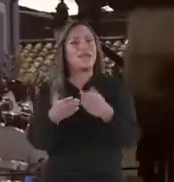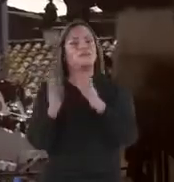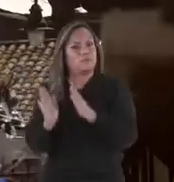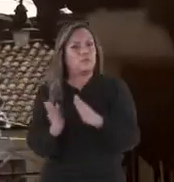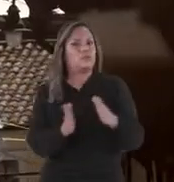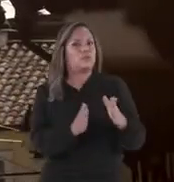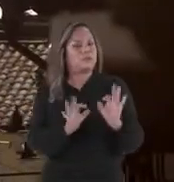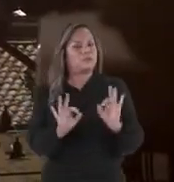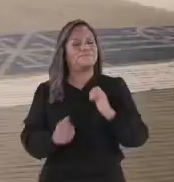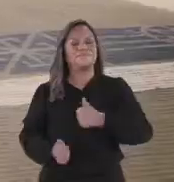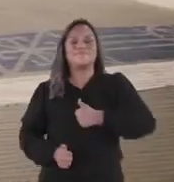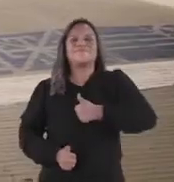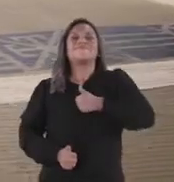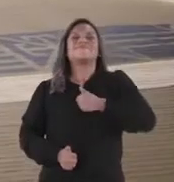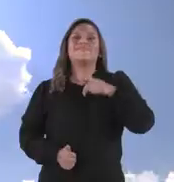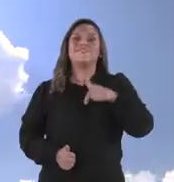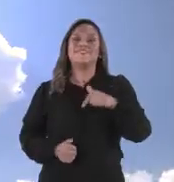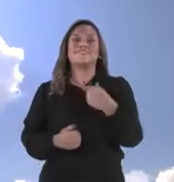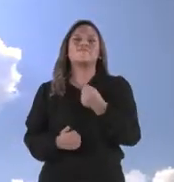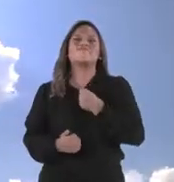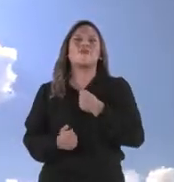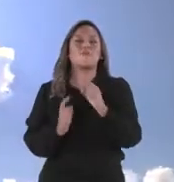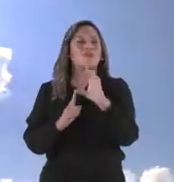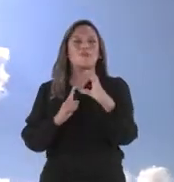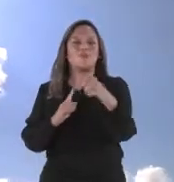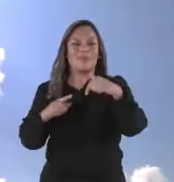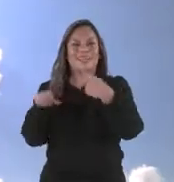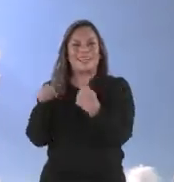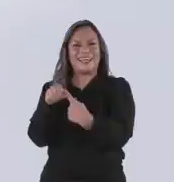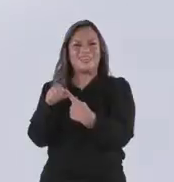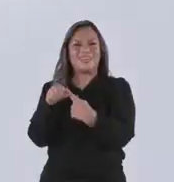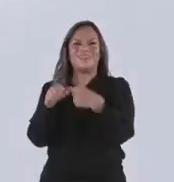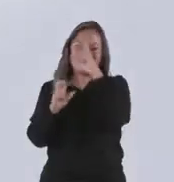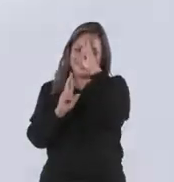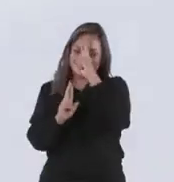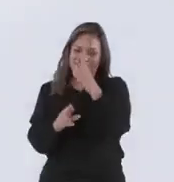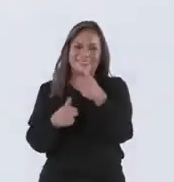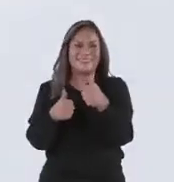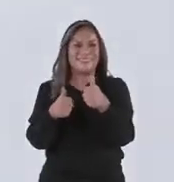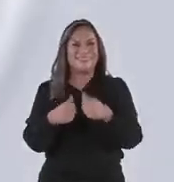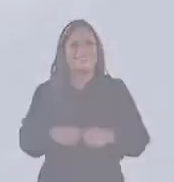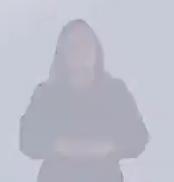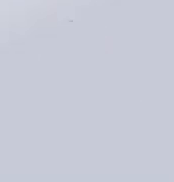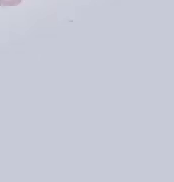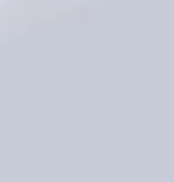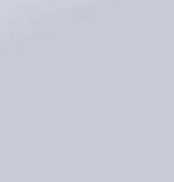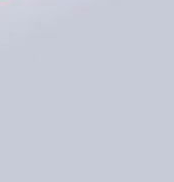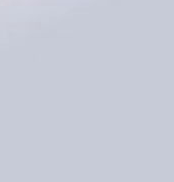ordenadamente, orgullosos de nuestro patrimonio. Por un Quito digno.